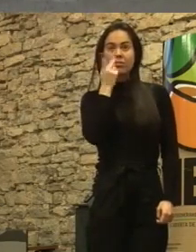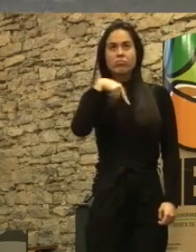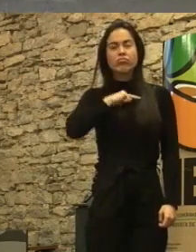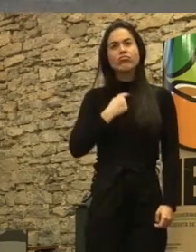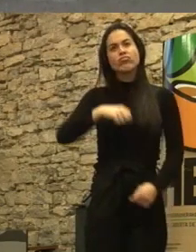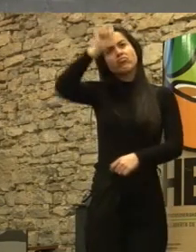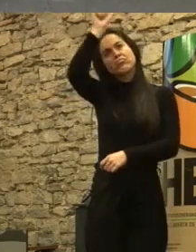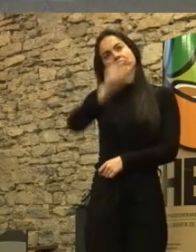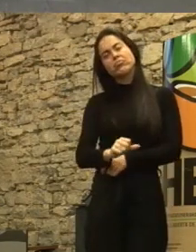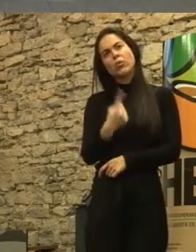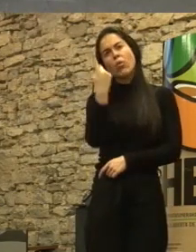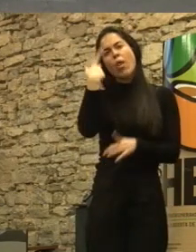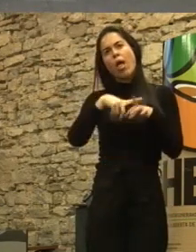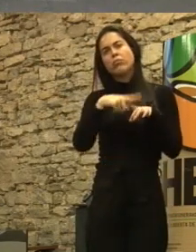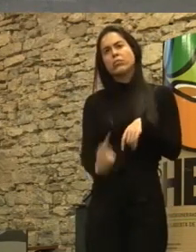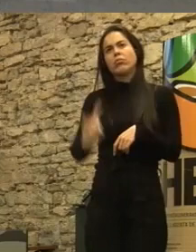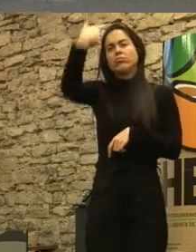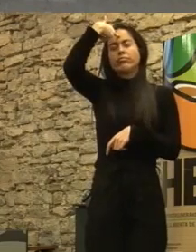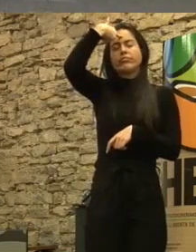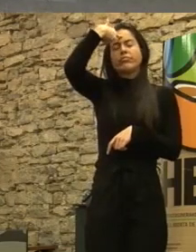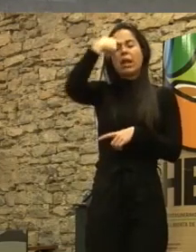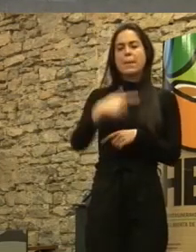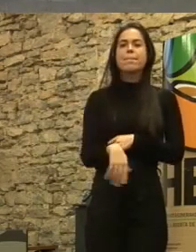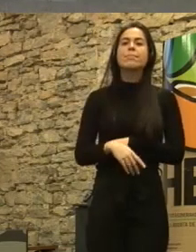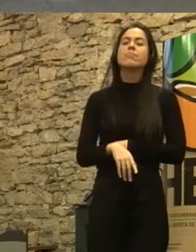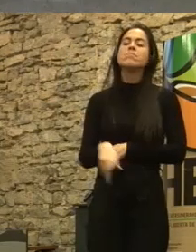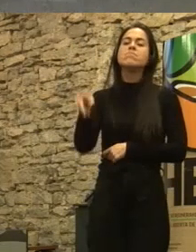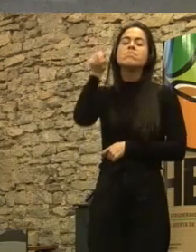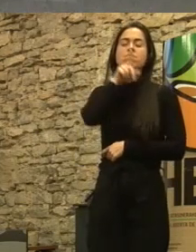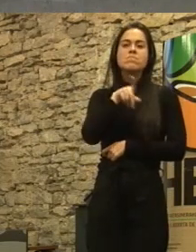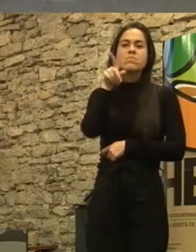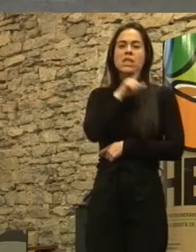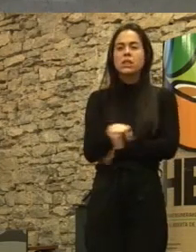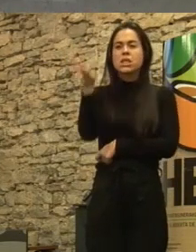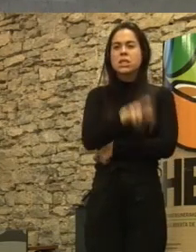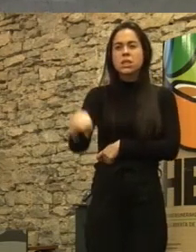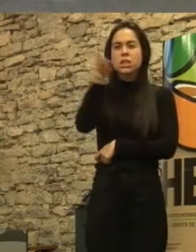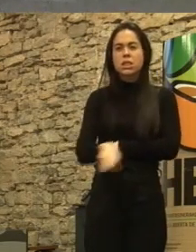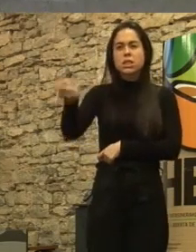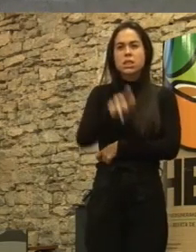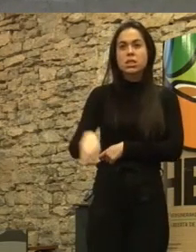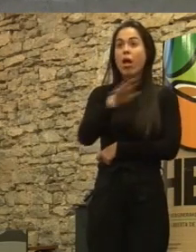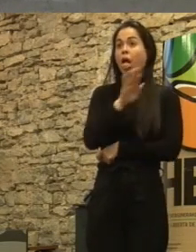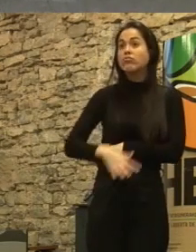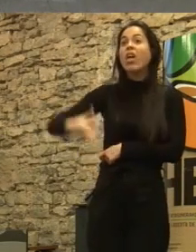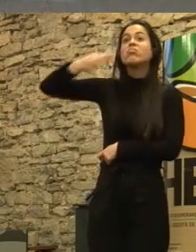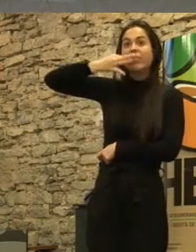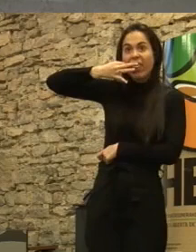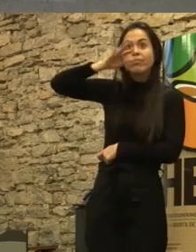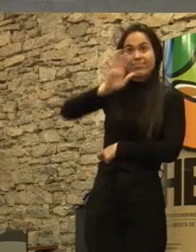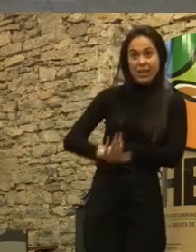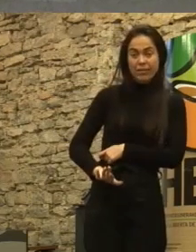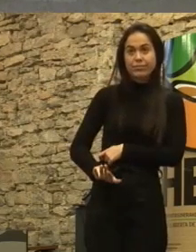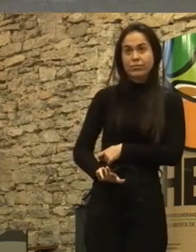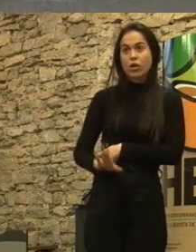digamos, una mentira que repetida mil veces se convierte en verdad o que nosotros la asumimos como verdad. Y una